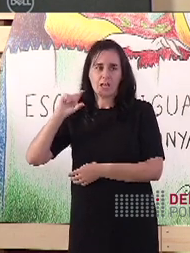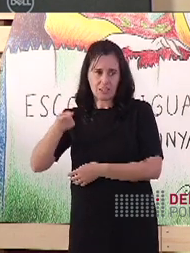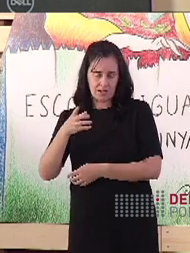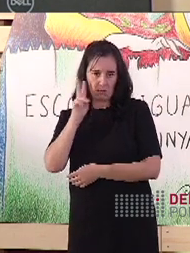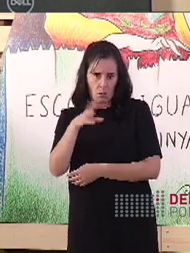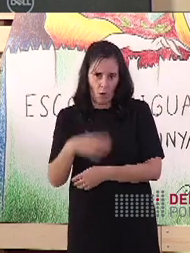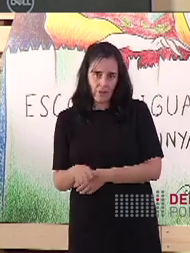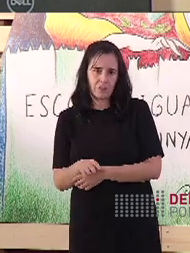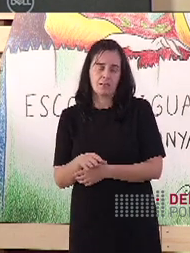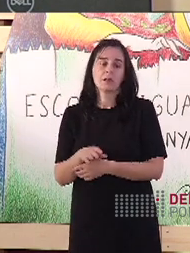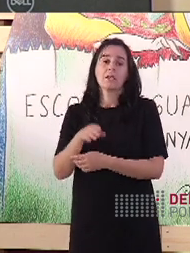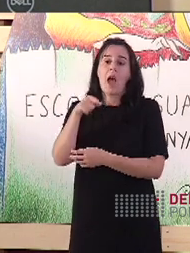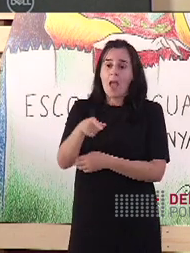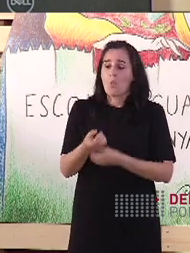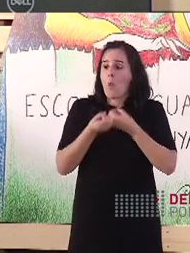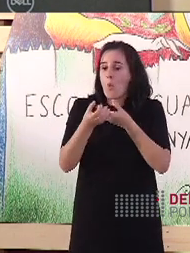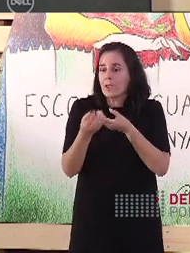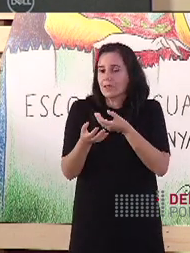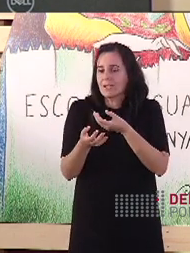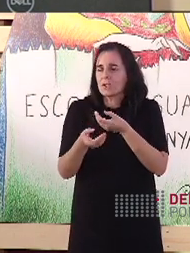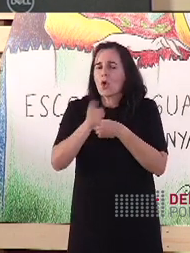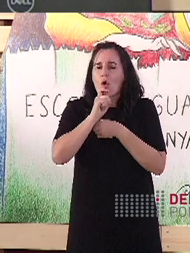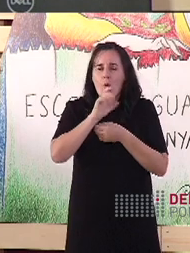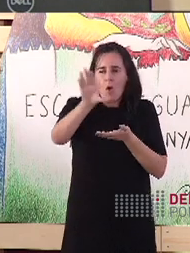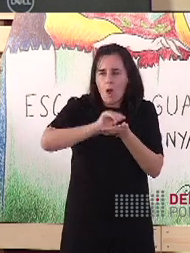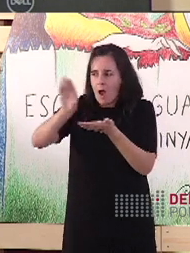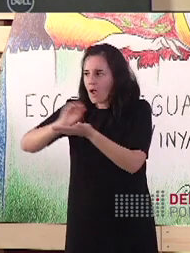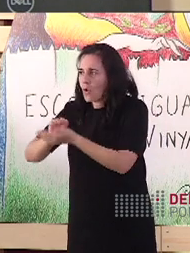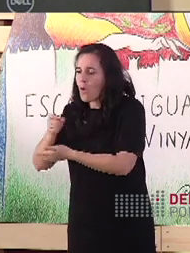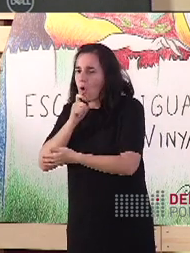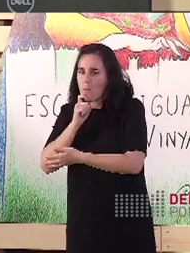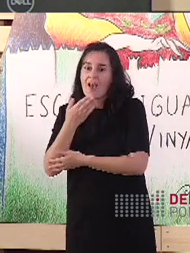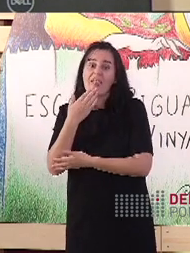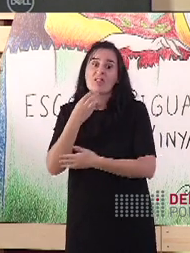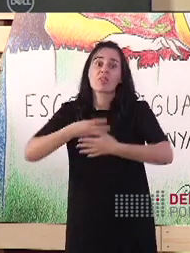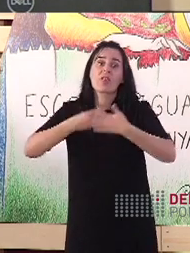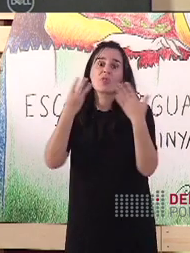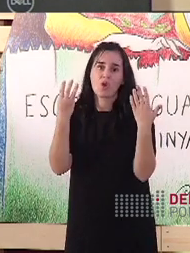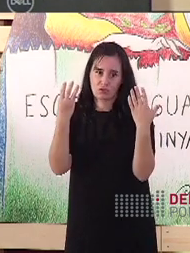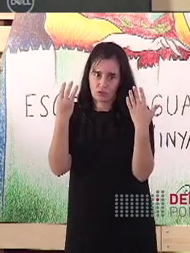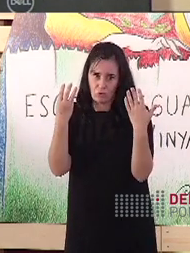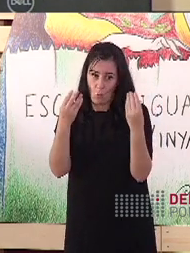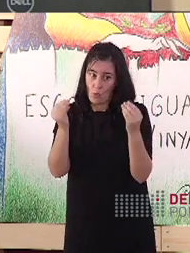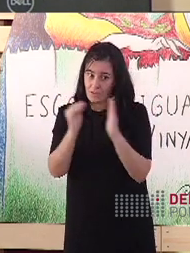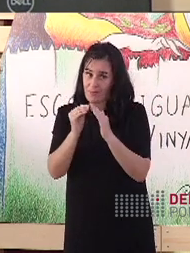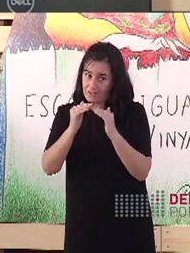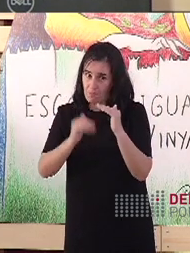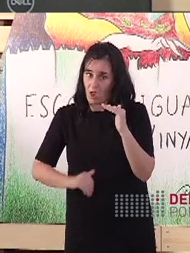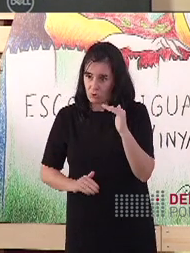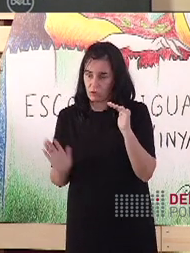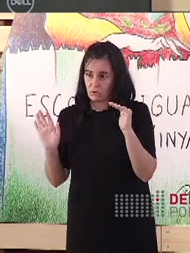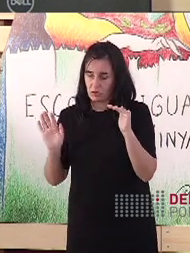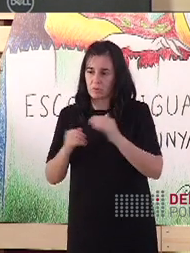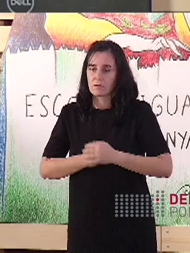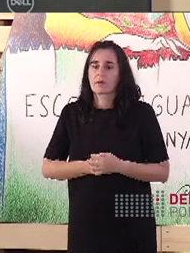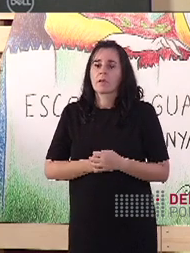Jane Doe y etcétera. Ellas cuentan cómo las captan cuando apenas cumplen 18, a veces, muchas veces, cuando no los tienen aún. Y